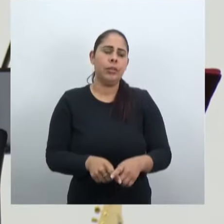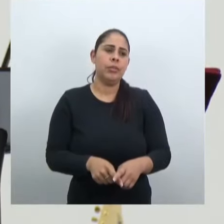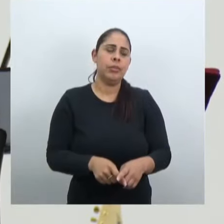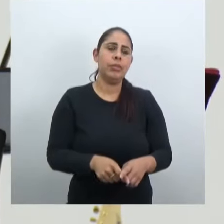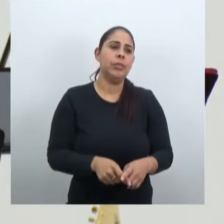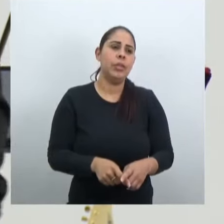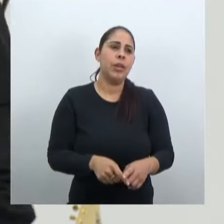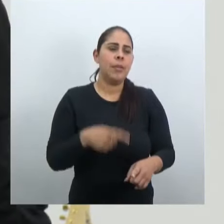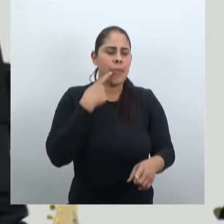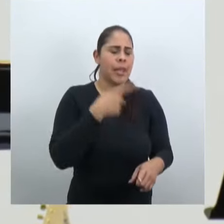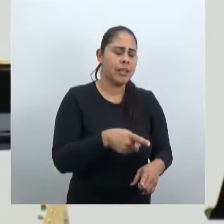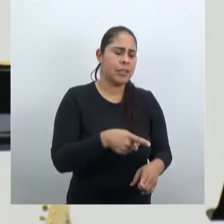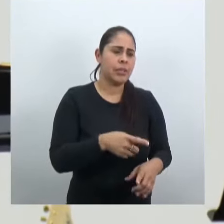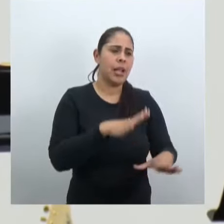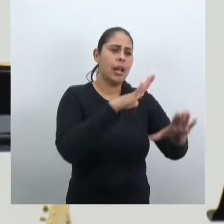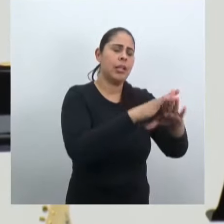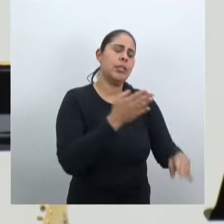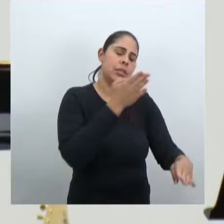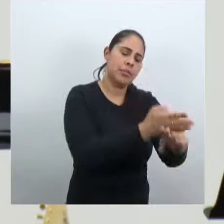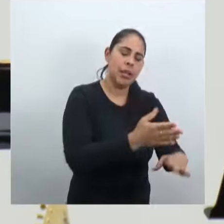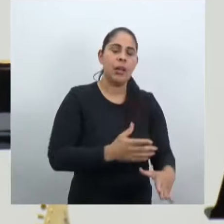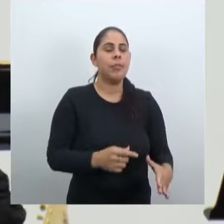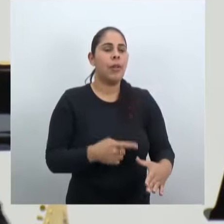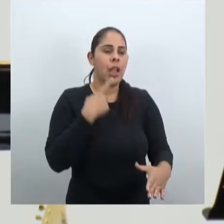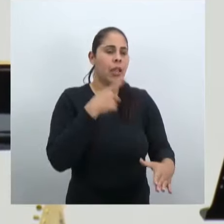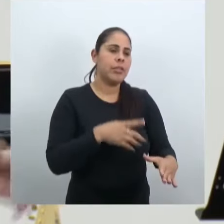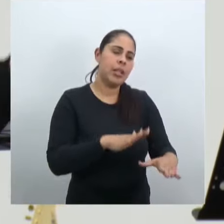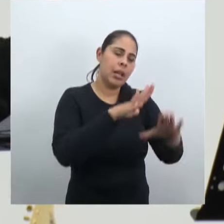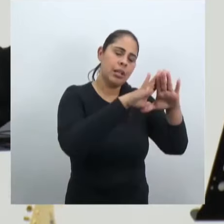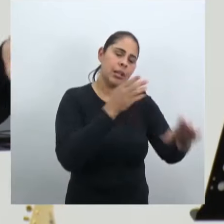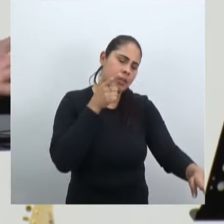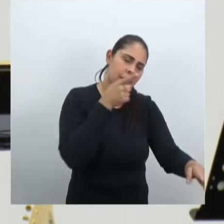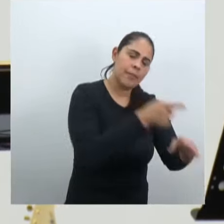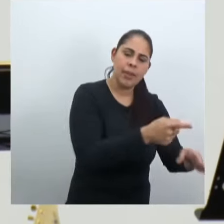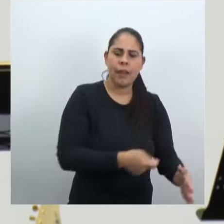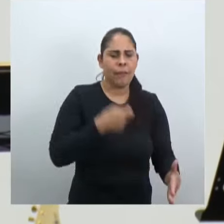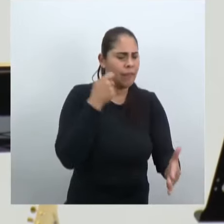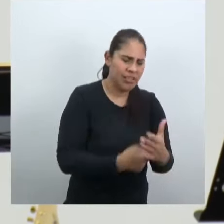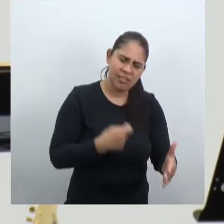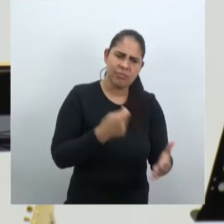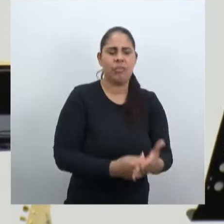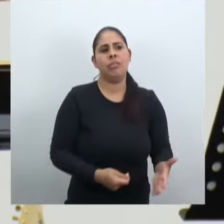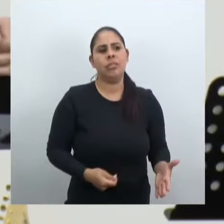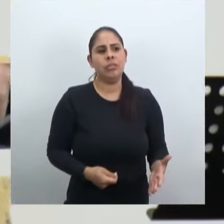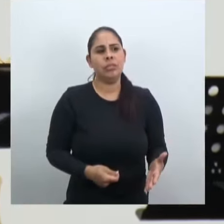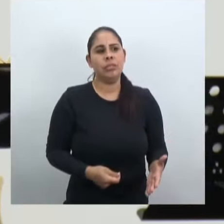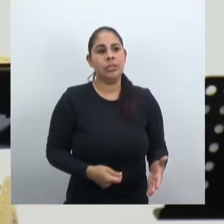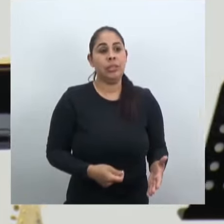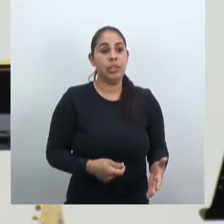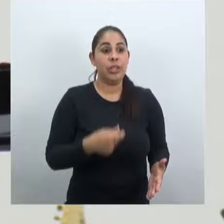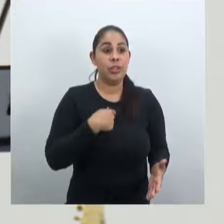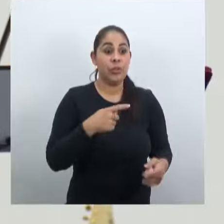a su iglesia. Me dio tanto la lata que fui a la iglesia. ¿Y sabe cómo terminó la historia? Yo luego fui el pastor de ese